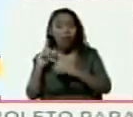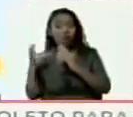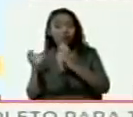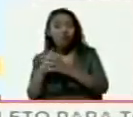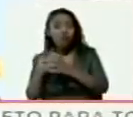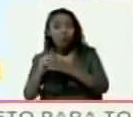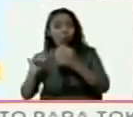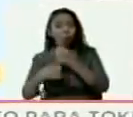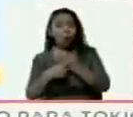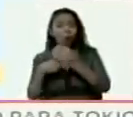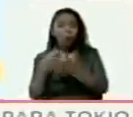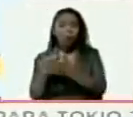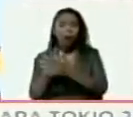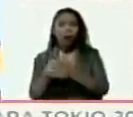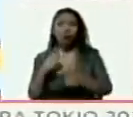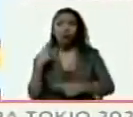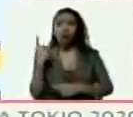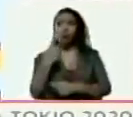Puras camionetotas,